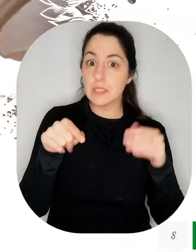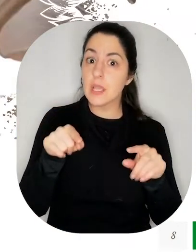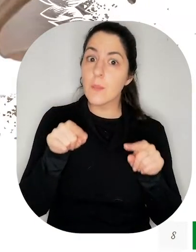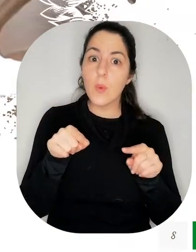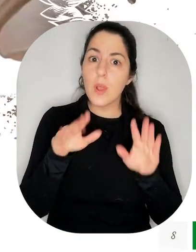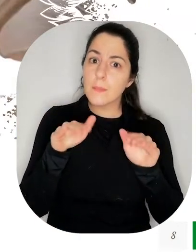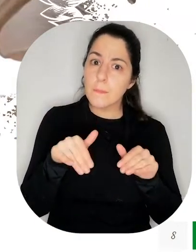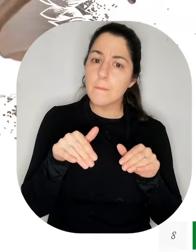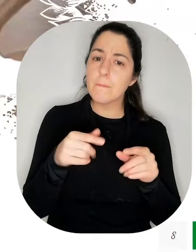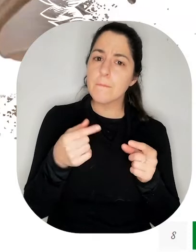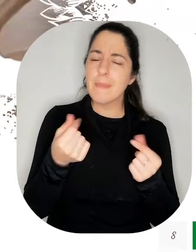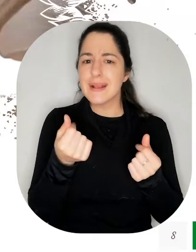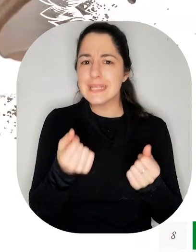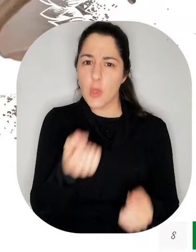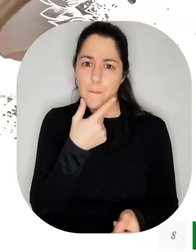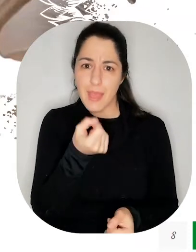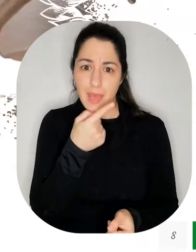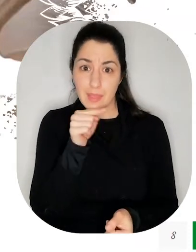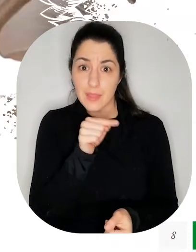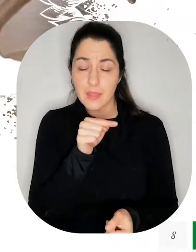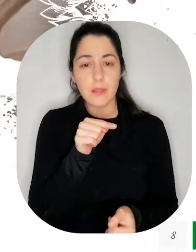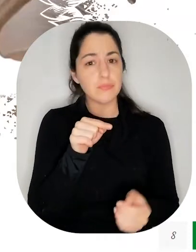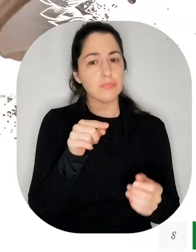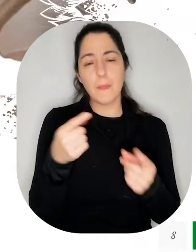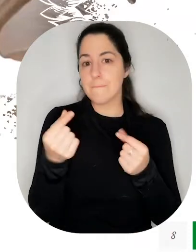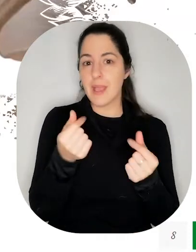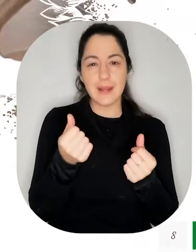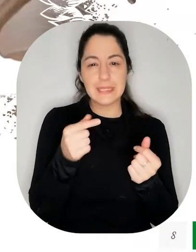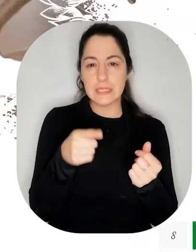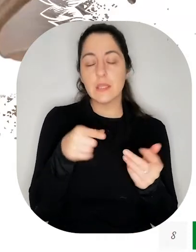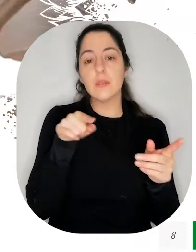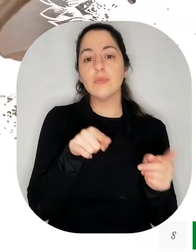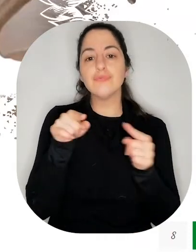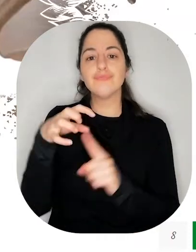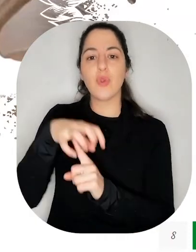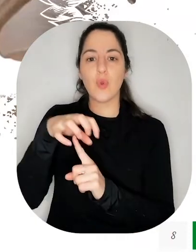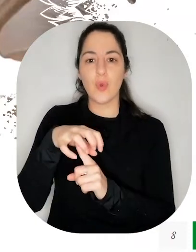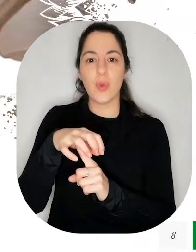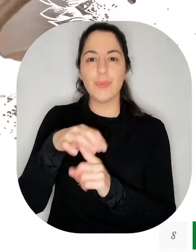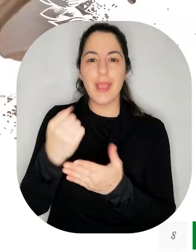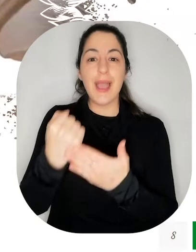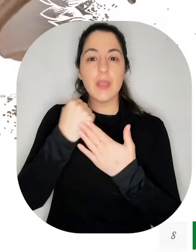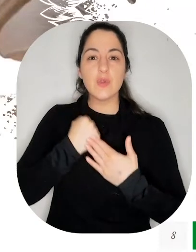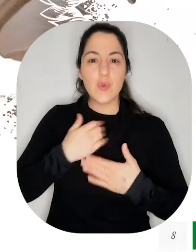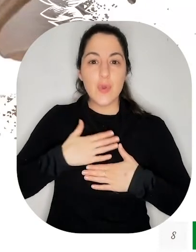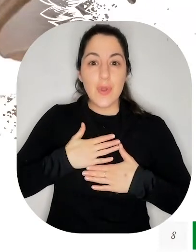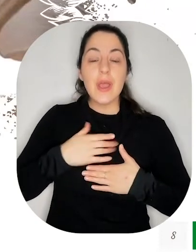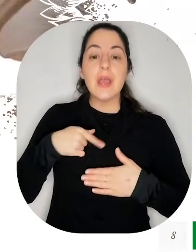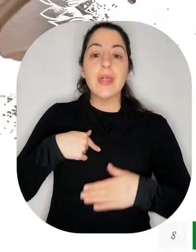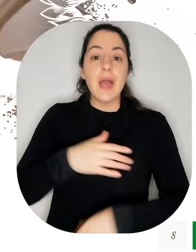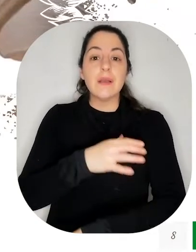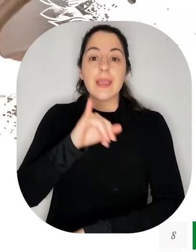también, haciendo un efecto muy similar al que hacen algunos fármacos antihipertensivos. Es que baja, inhibe